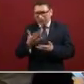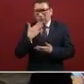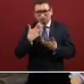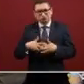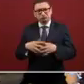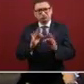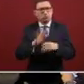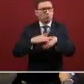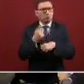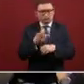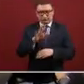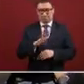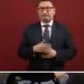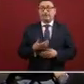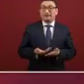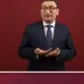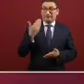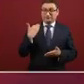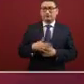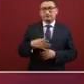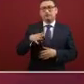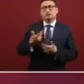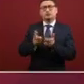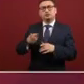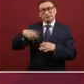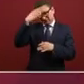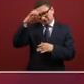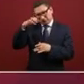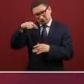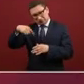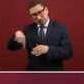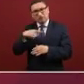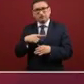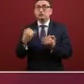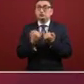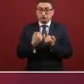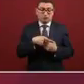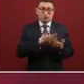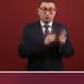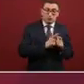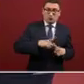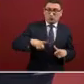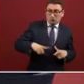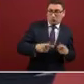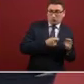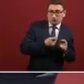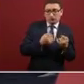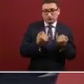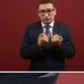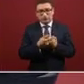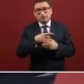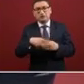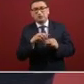antes los expertos y los gobernantes y los traficantes de